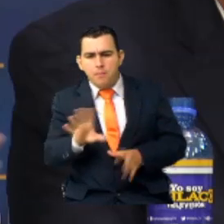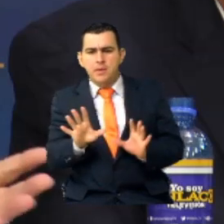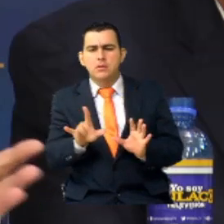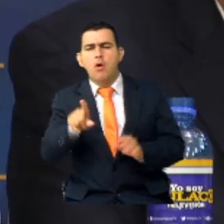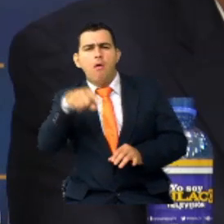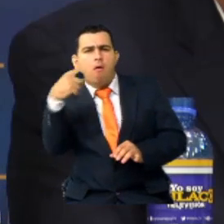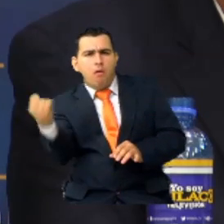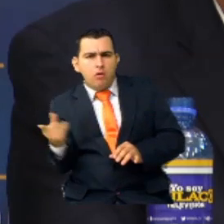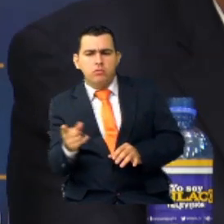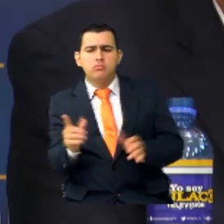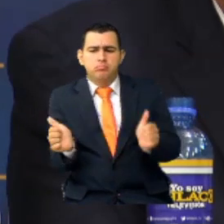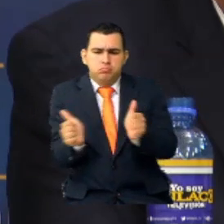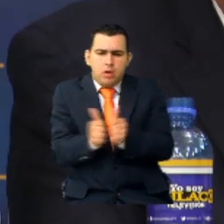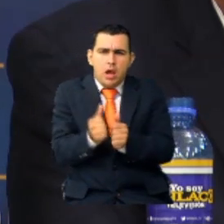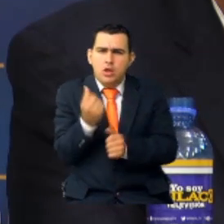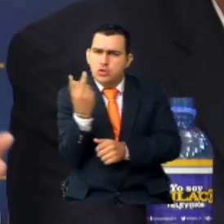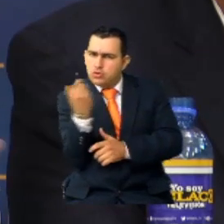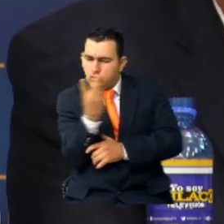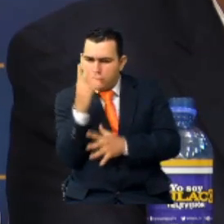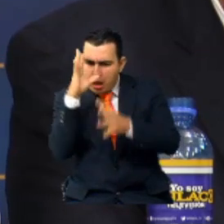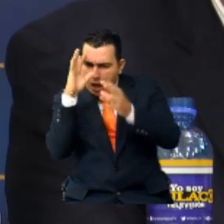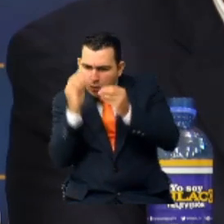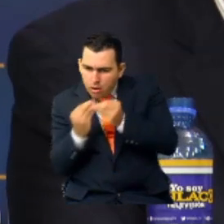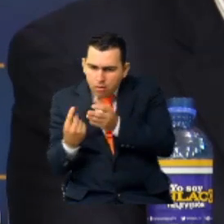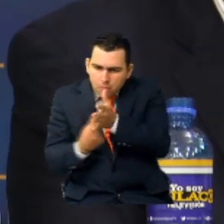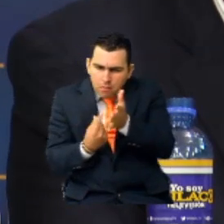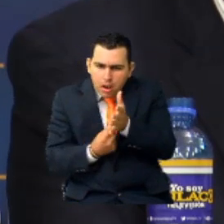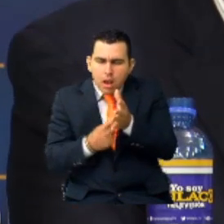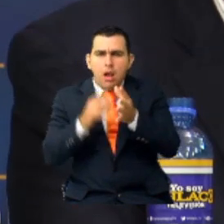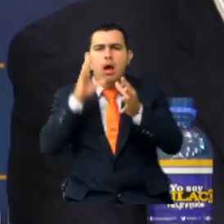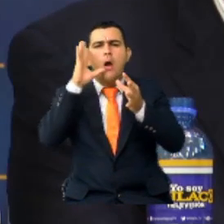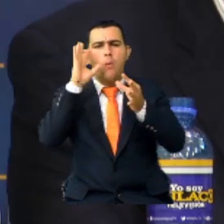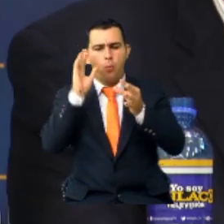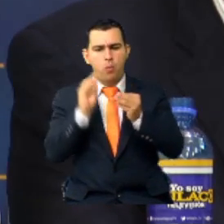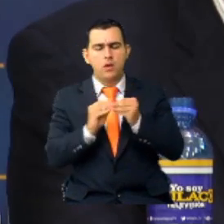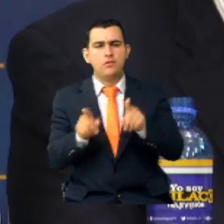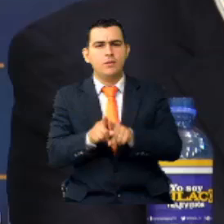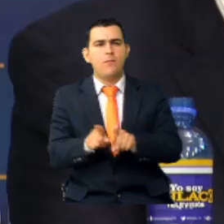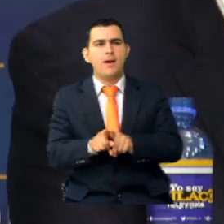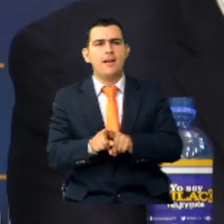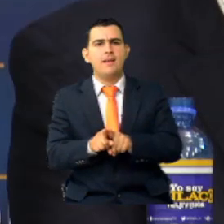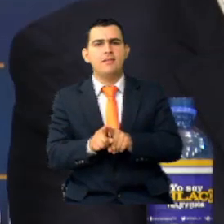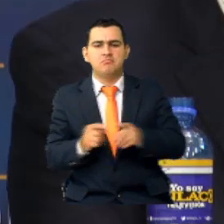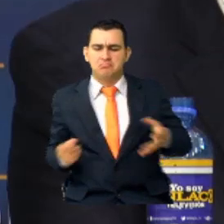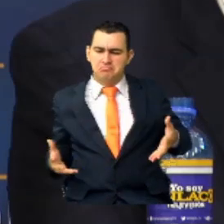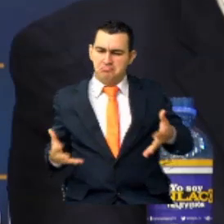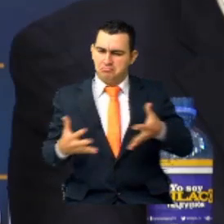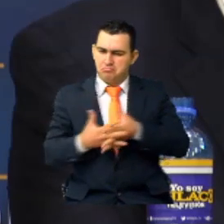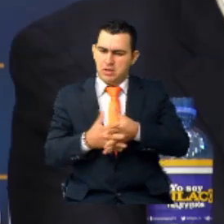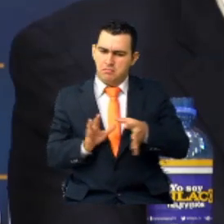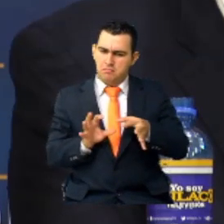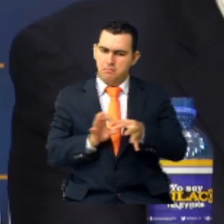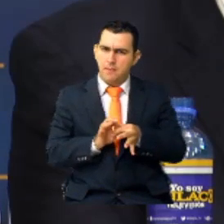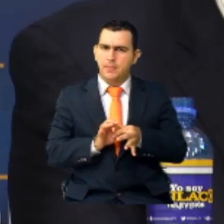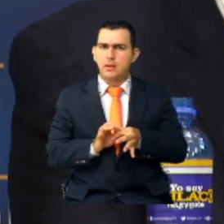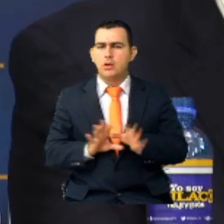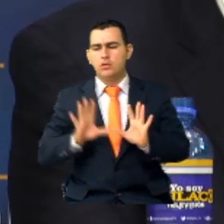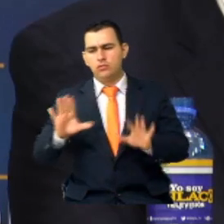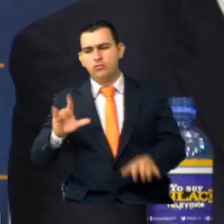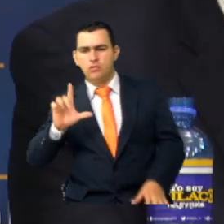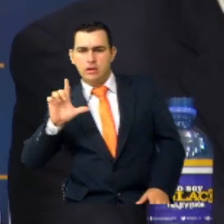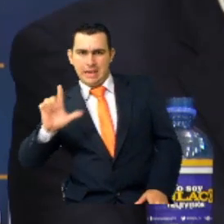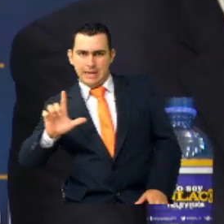junto con ustedes dos, ya habrían llevado a cabo un acuerdo que permita una alianza de parte del Partido Liberal, Cambio